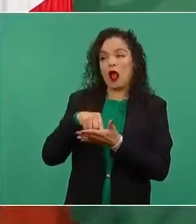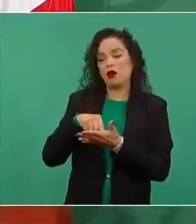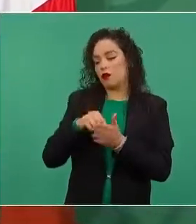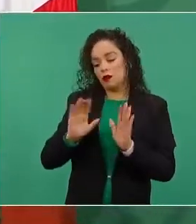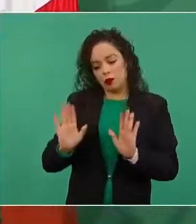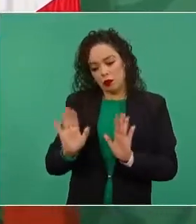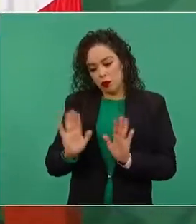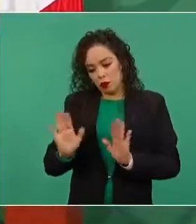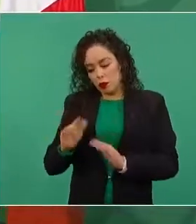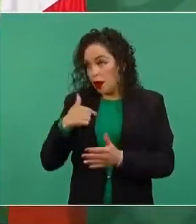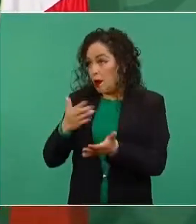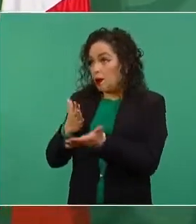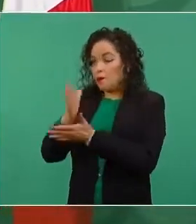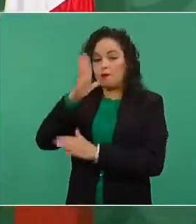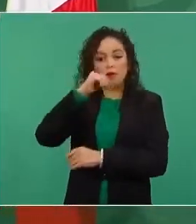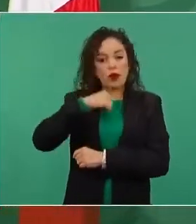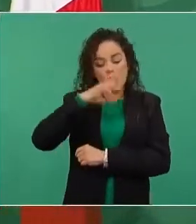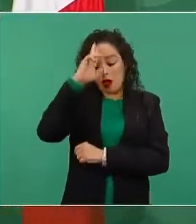la soberanía